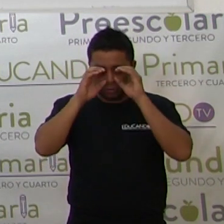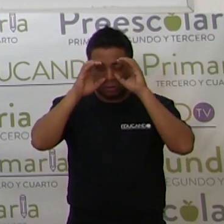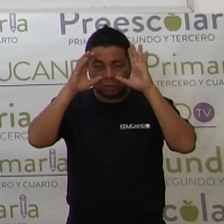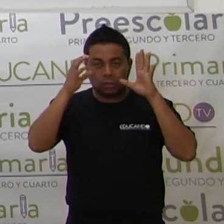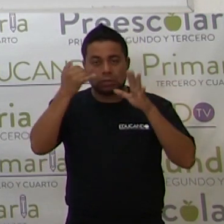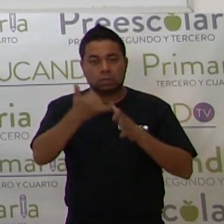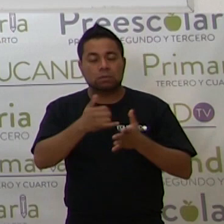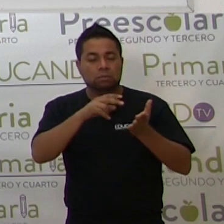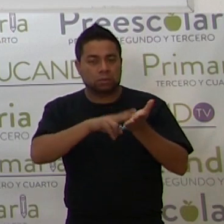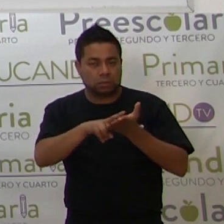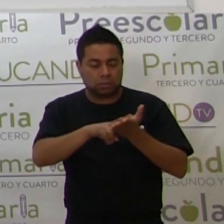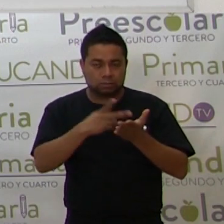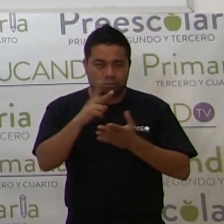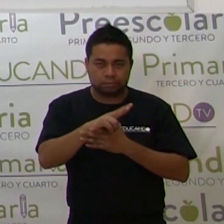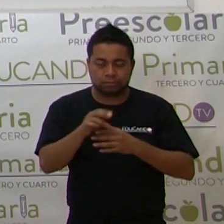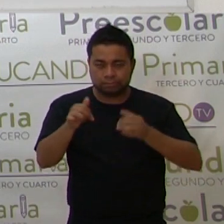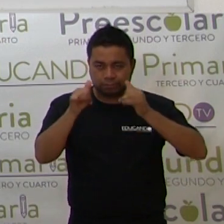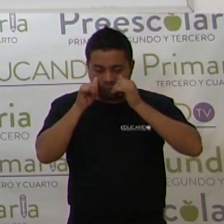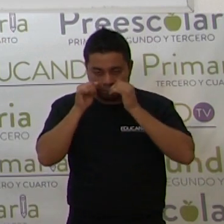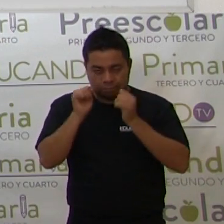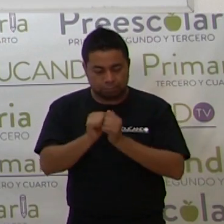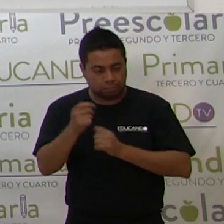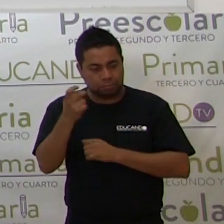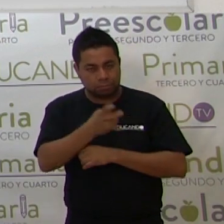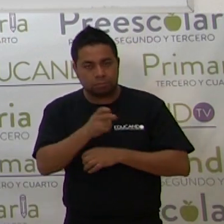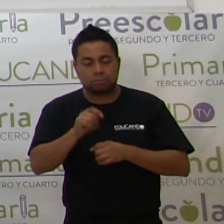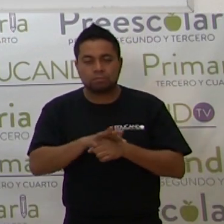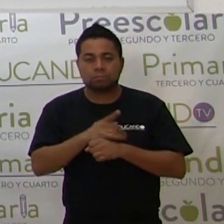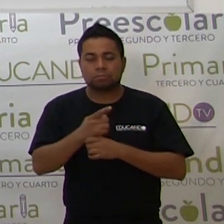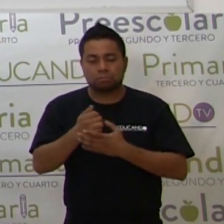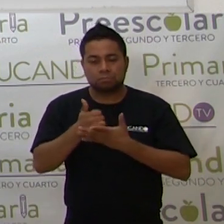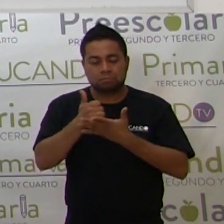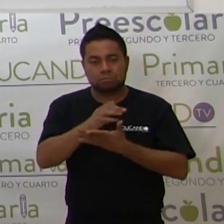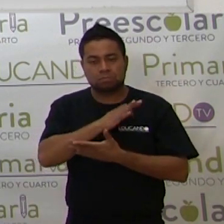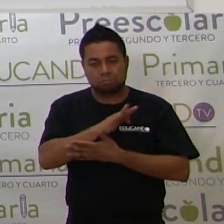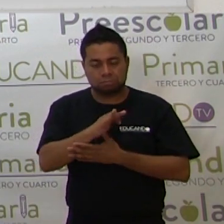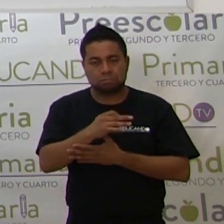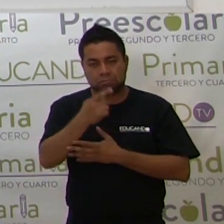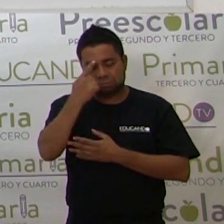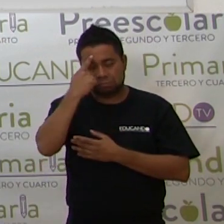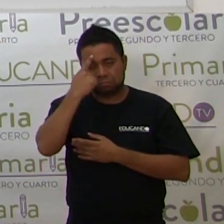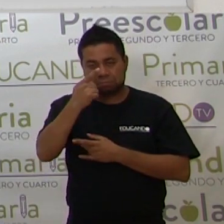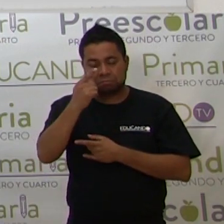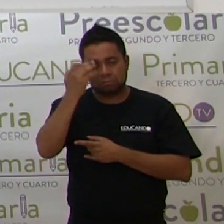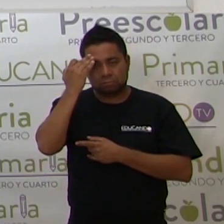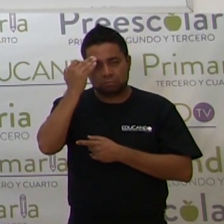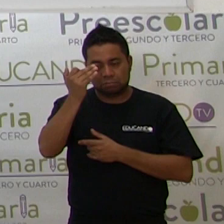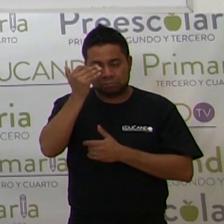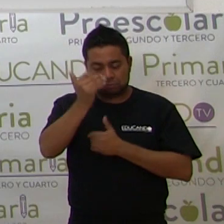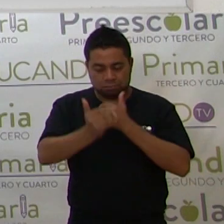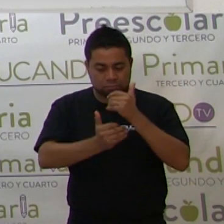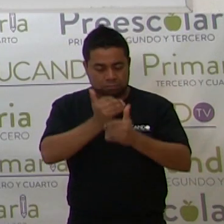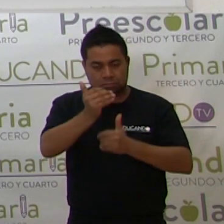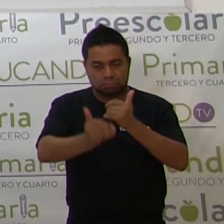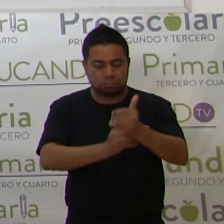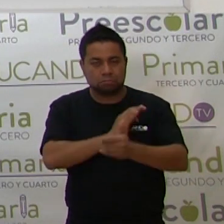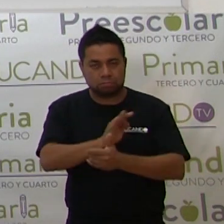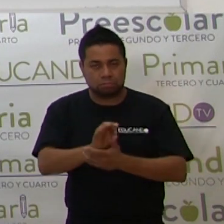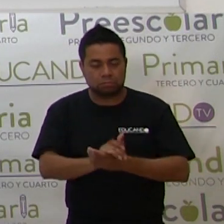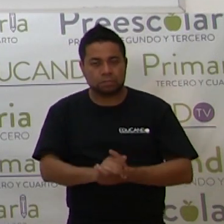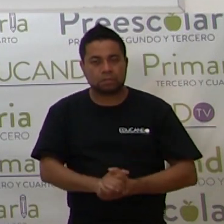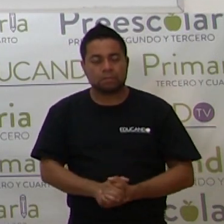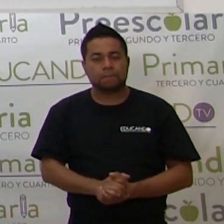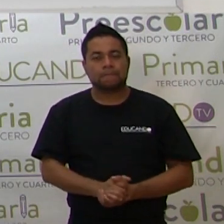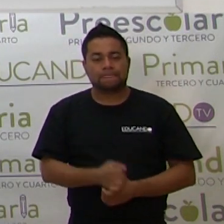verdes. Mucha atención con esto porque nos da la parte de la cronología de hechos,